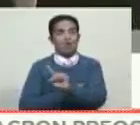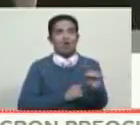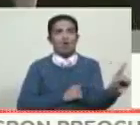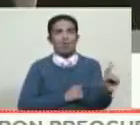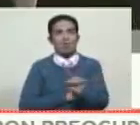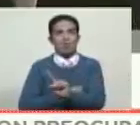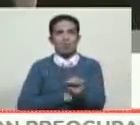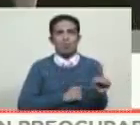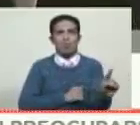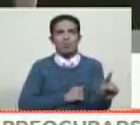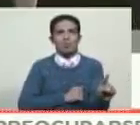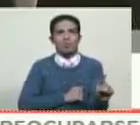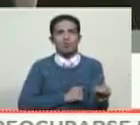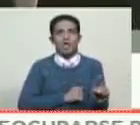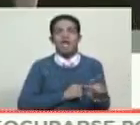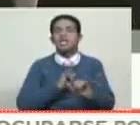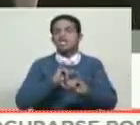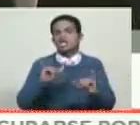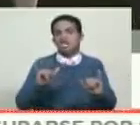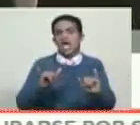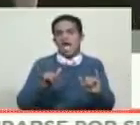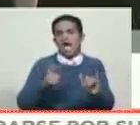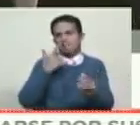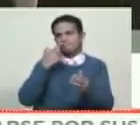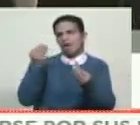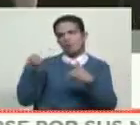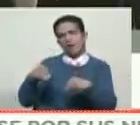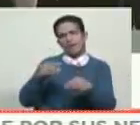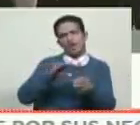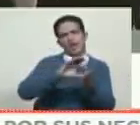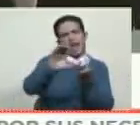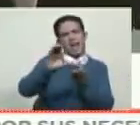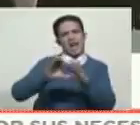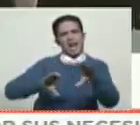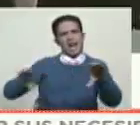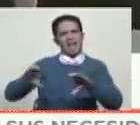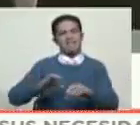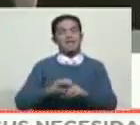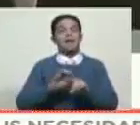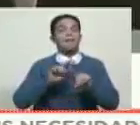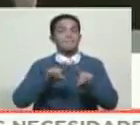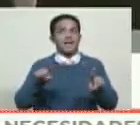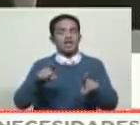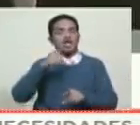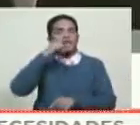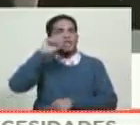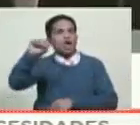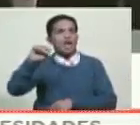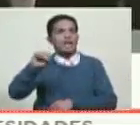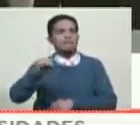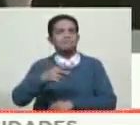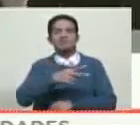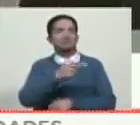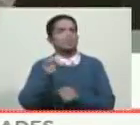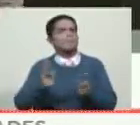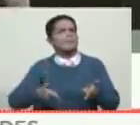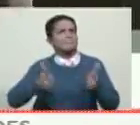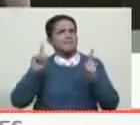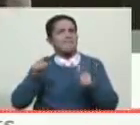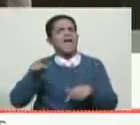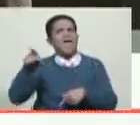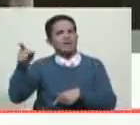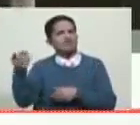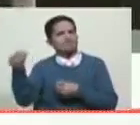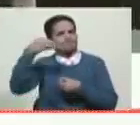Estarían repartiéndose a Venezuela. Lo que ocurre es que Nicolás en Miraflores no les permite repartirse a Venezuela como ellos